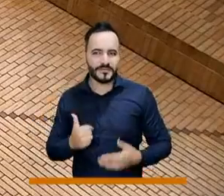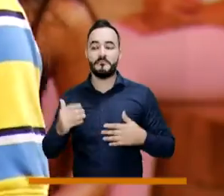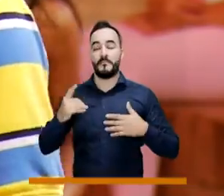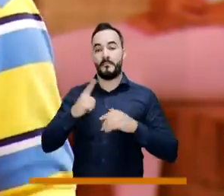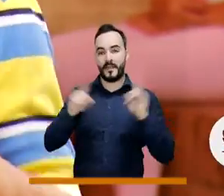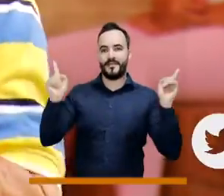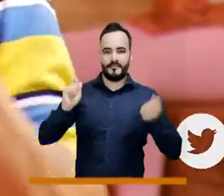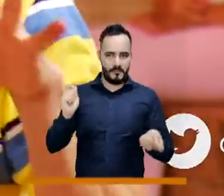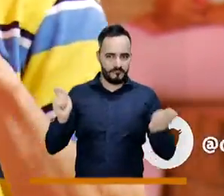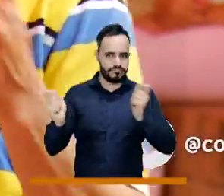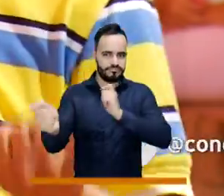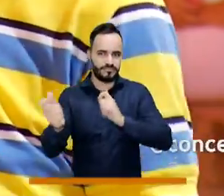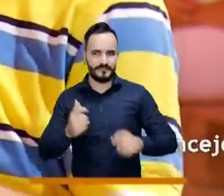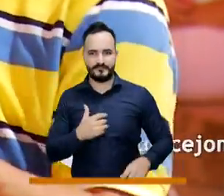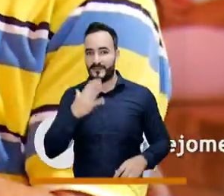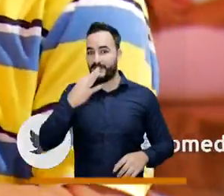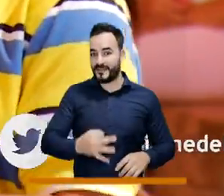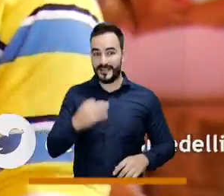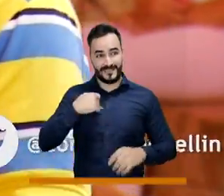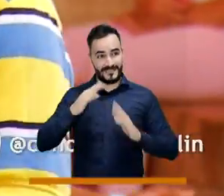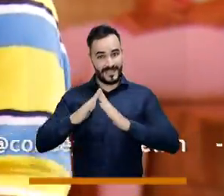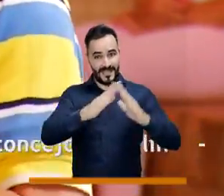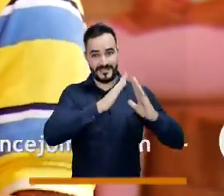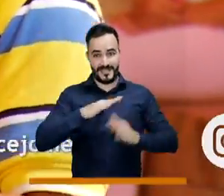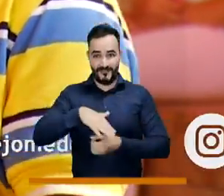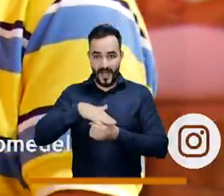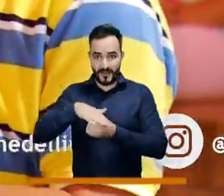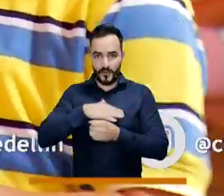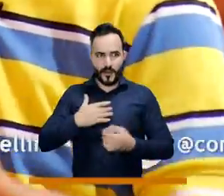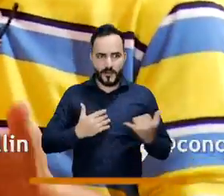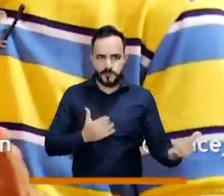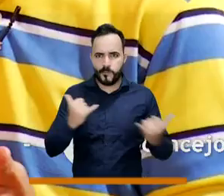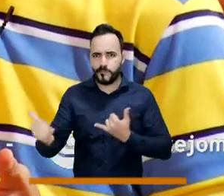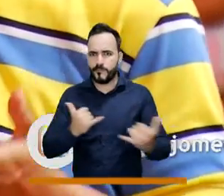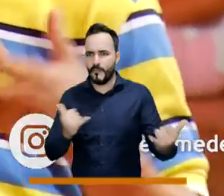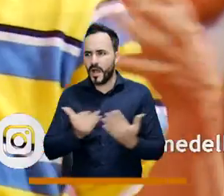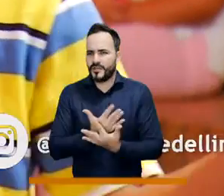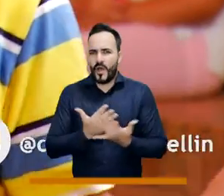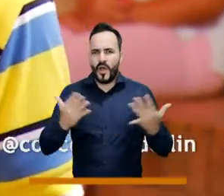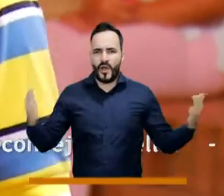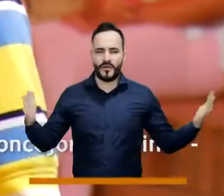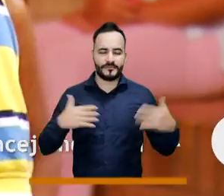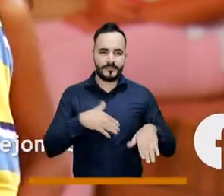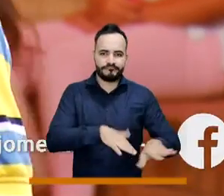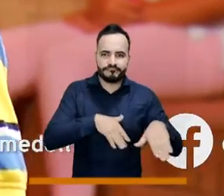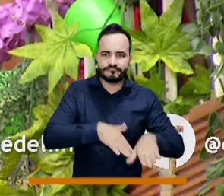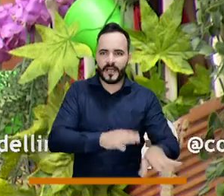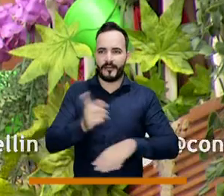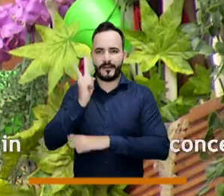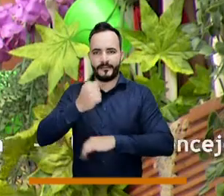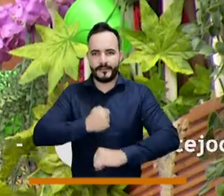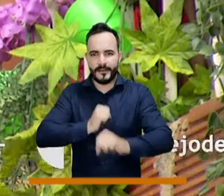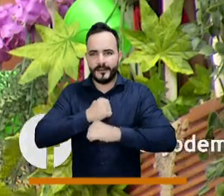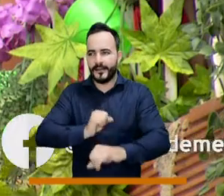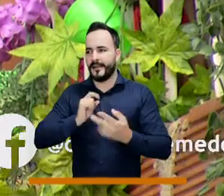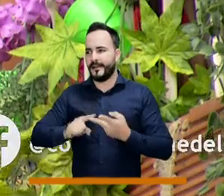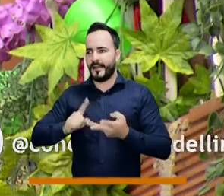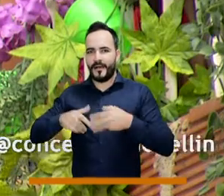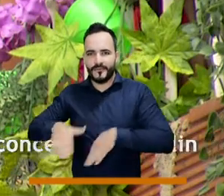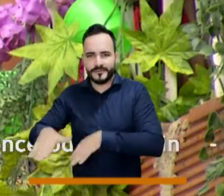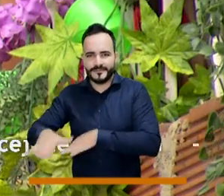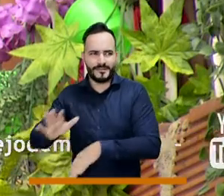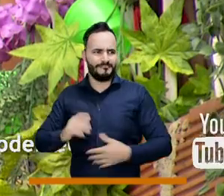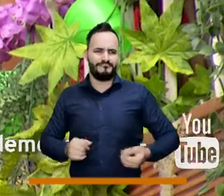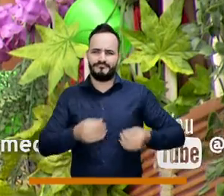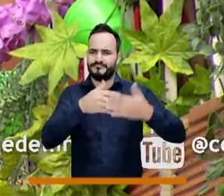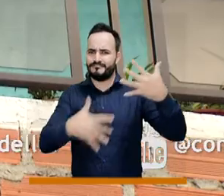vivo yo? Y se da cuenta que en su cuadra vive el albañil, el ebanista, la señora de la tienda, la que confecciona, la que vende ropa. Y cuando usted se